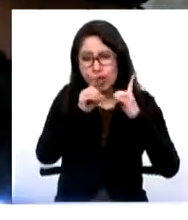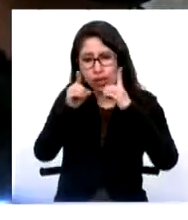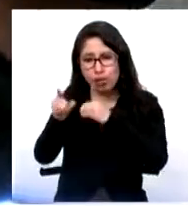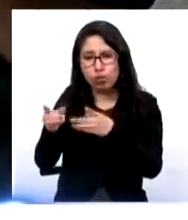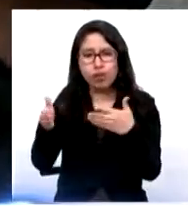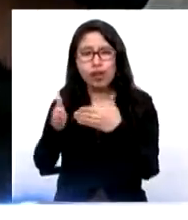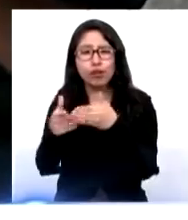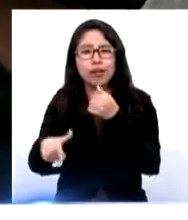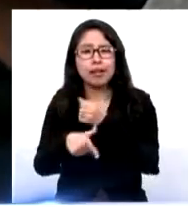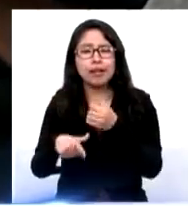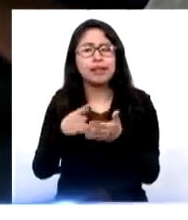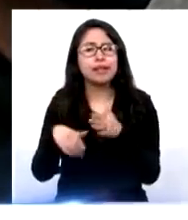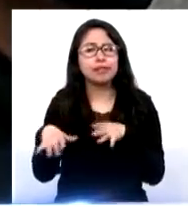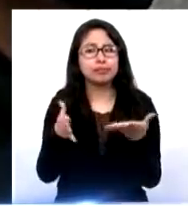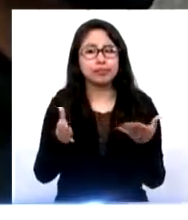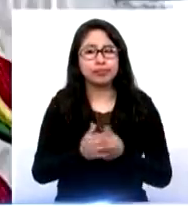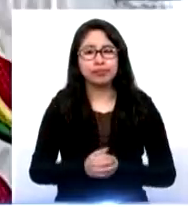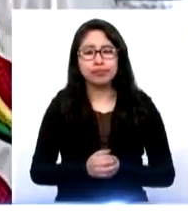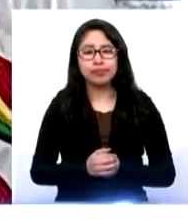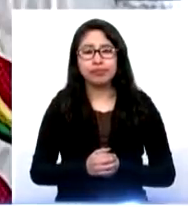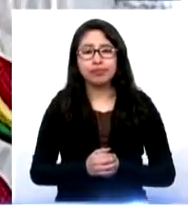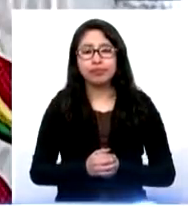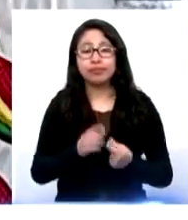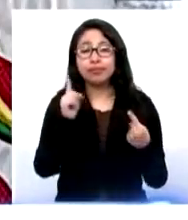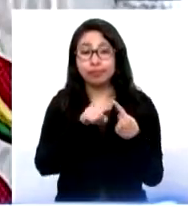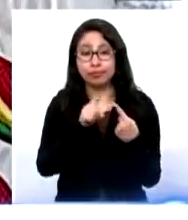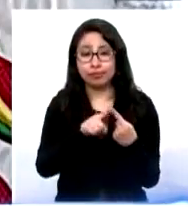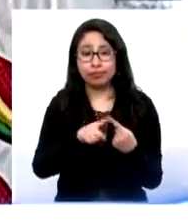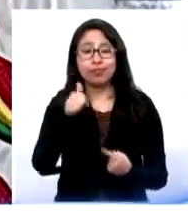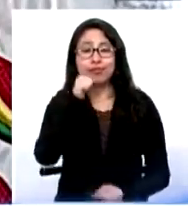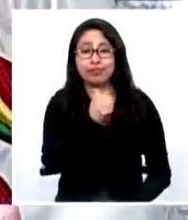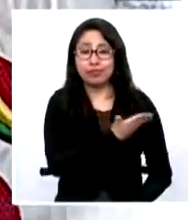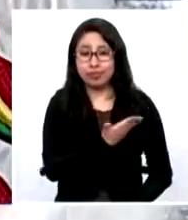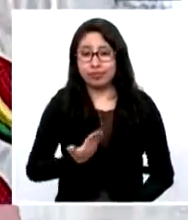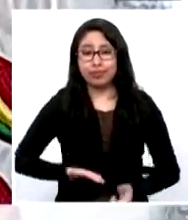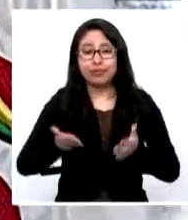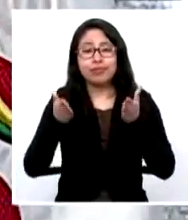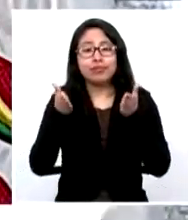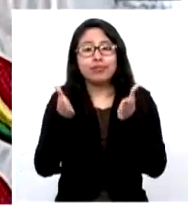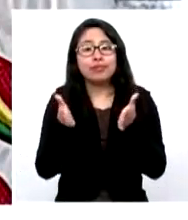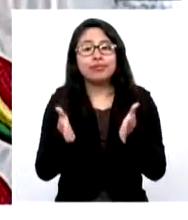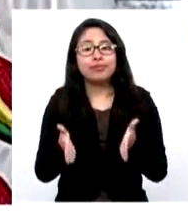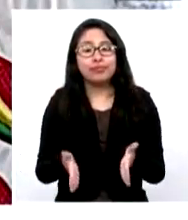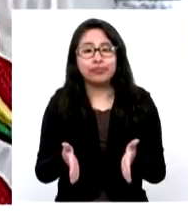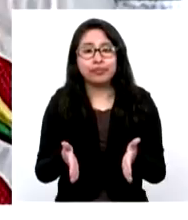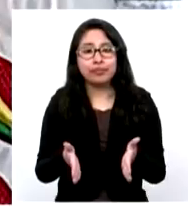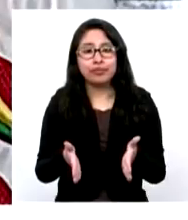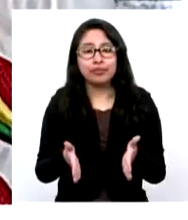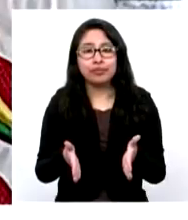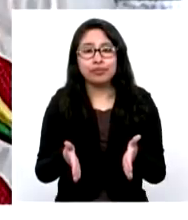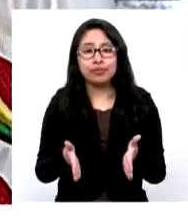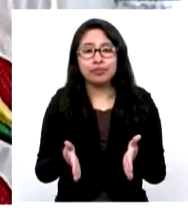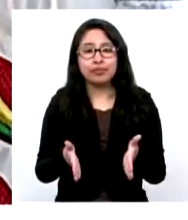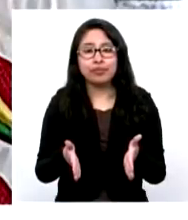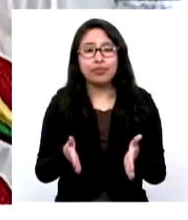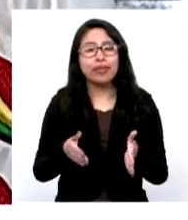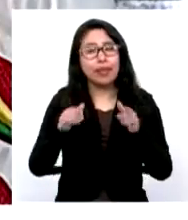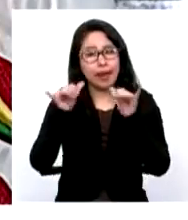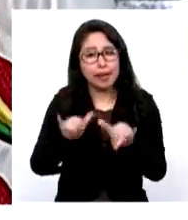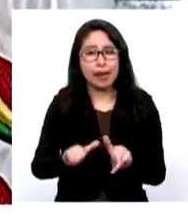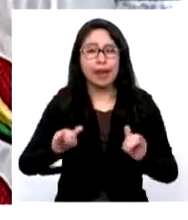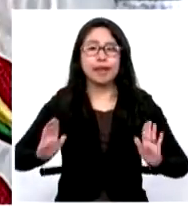están impulsando esta movilización. Gracias. La presidenta se va a encontrar en Palacio de